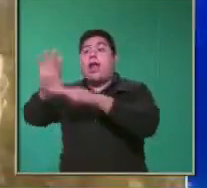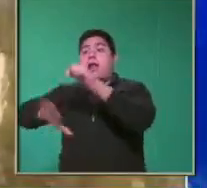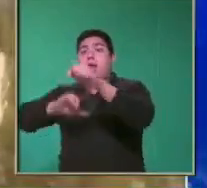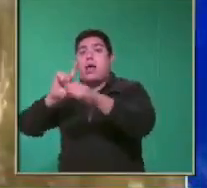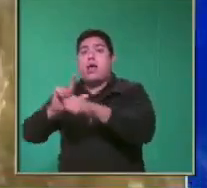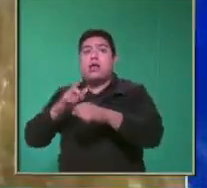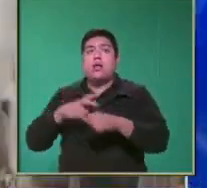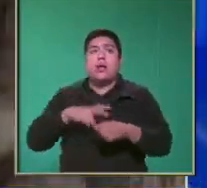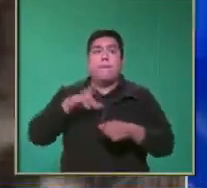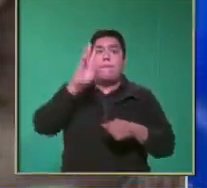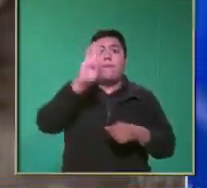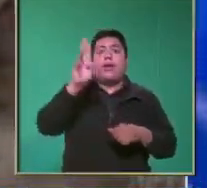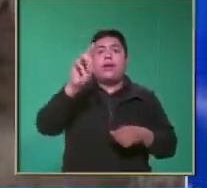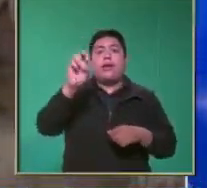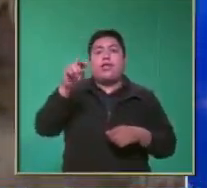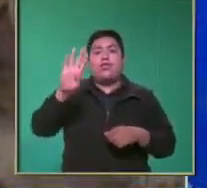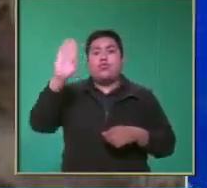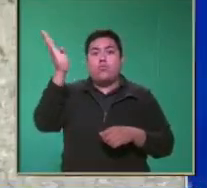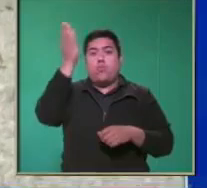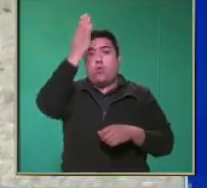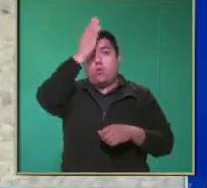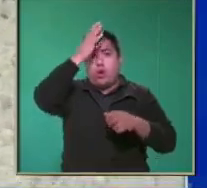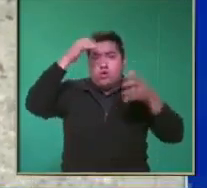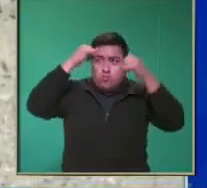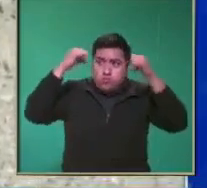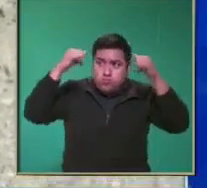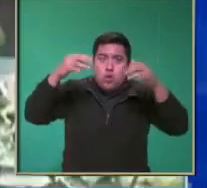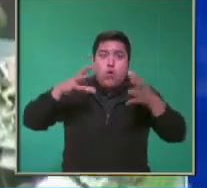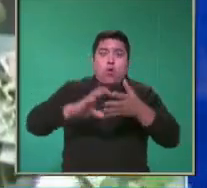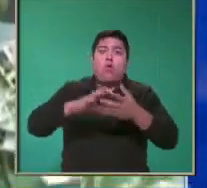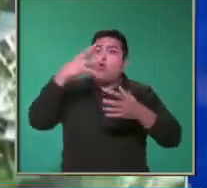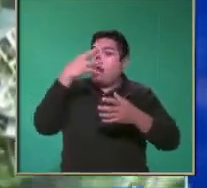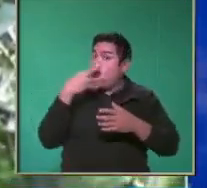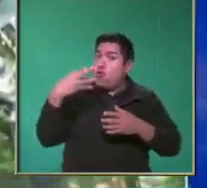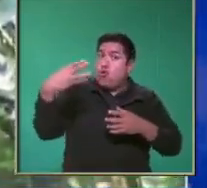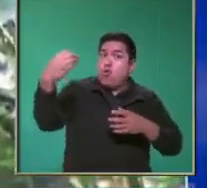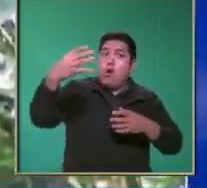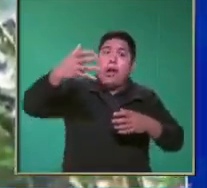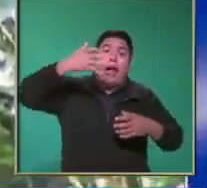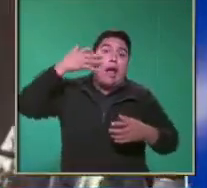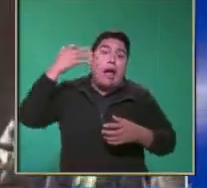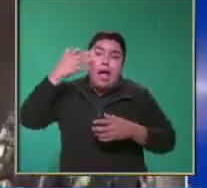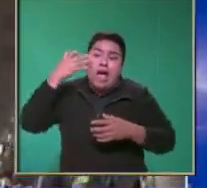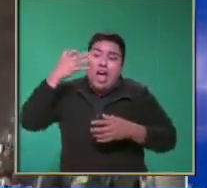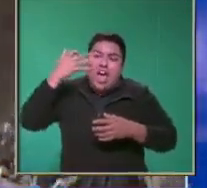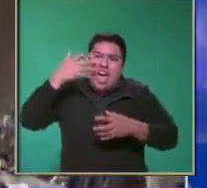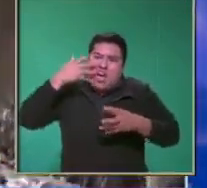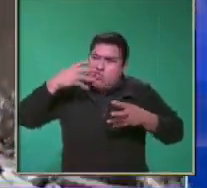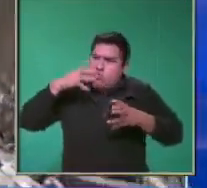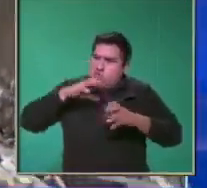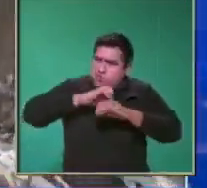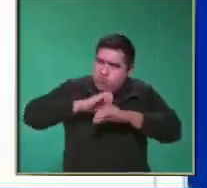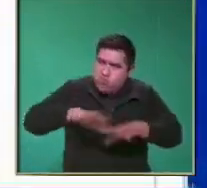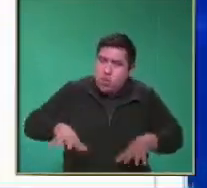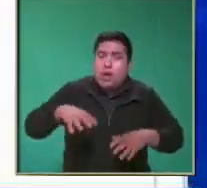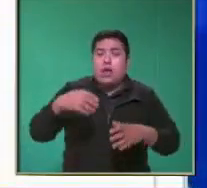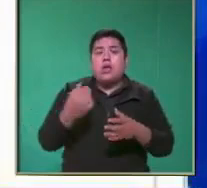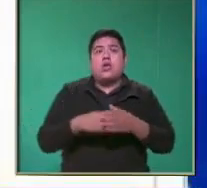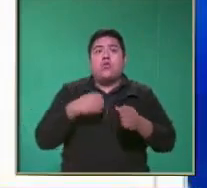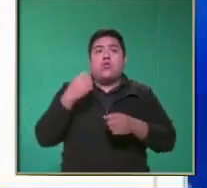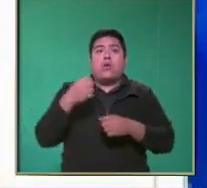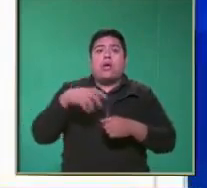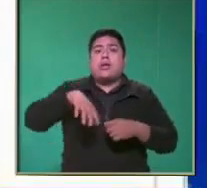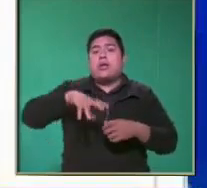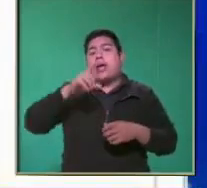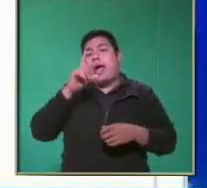hay berrendos, borregos cimarrones, coyotes, gatos monteses y correcaminos. Se